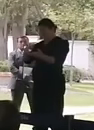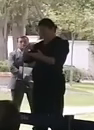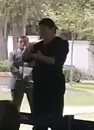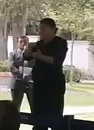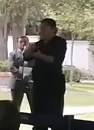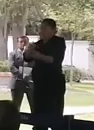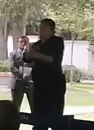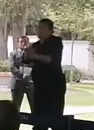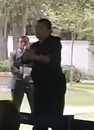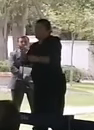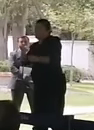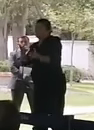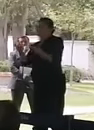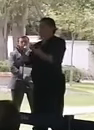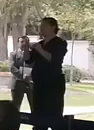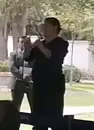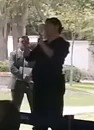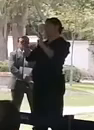¿no?